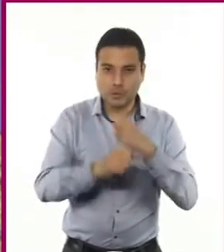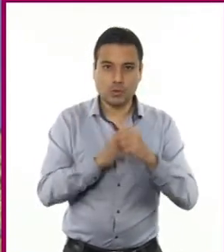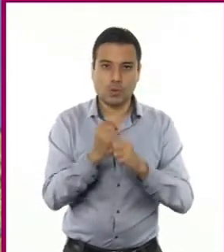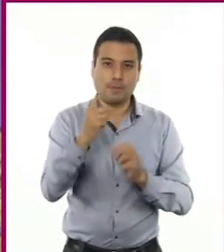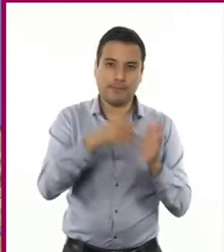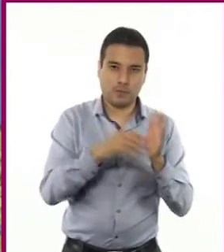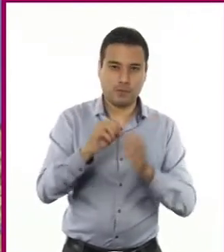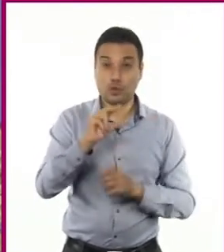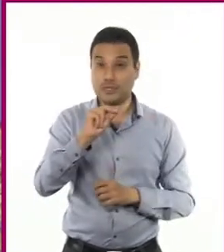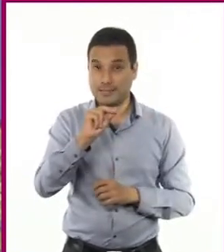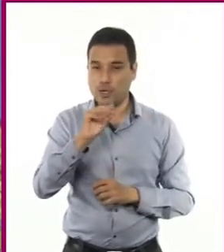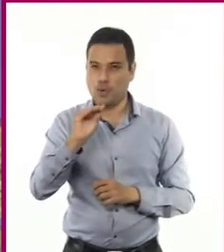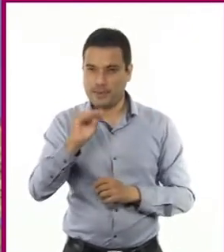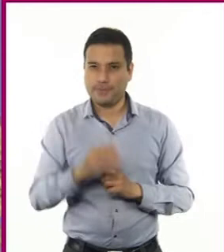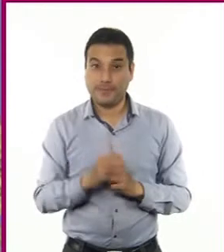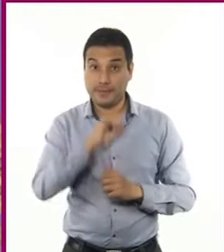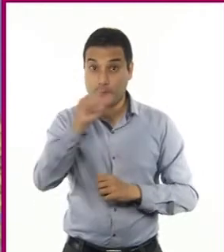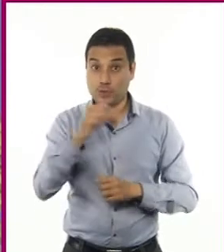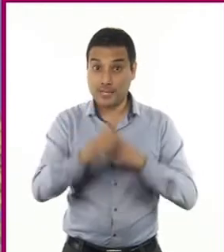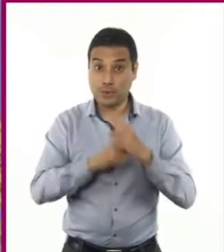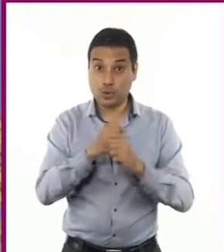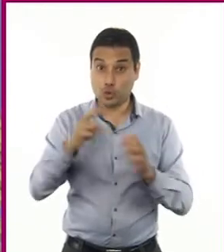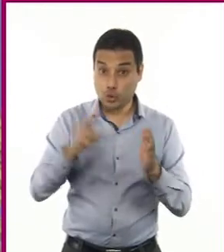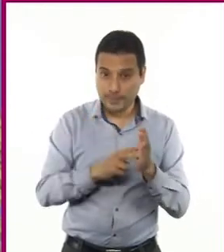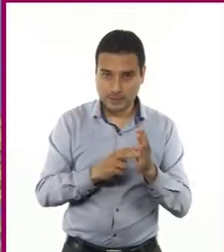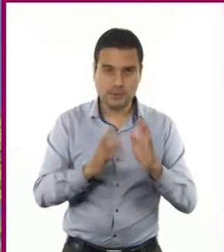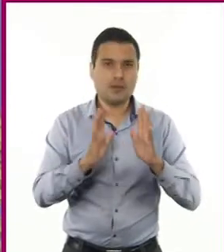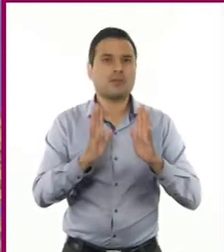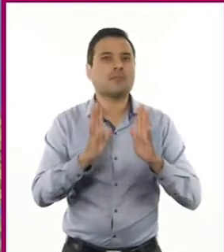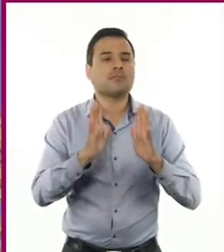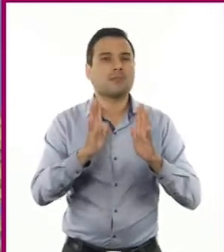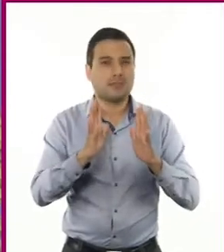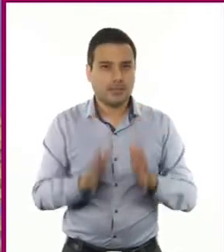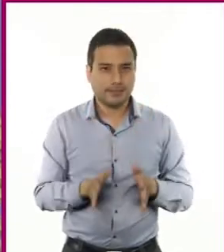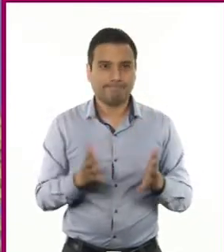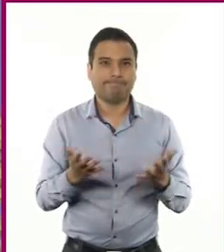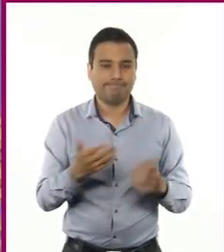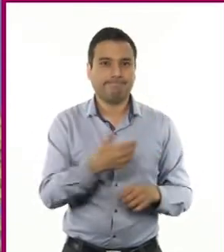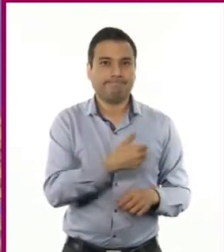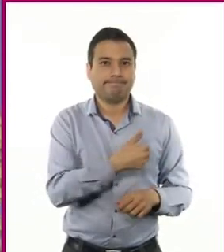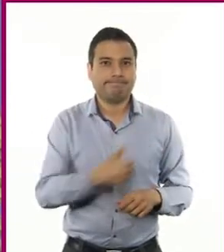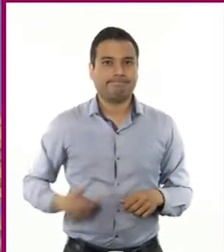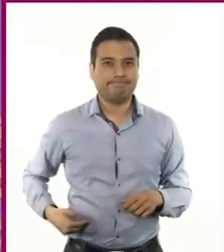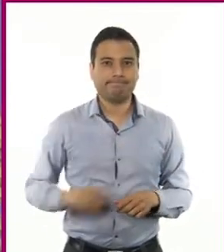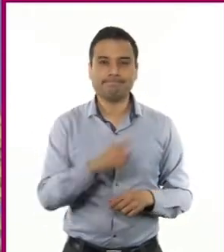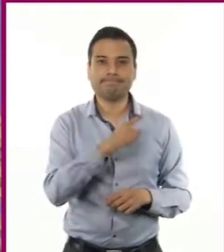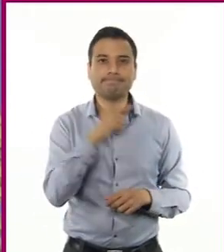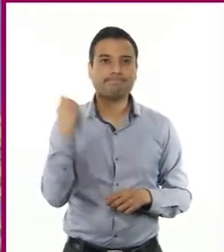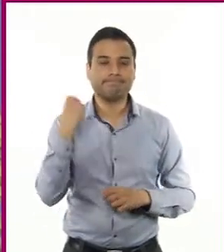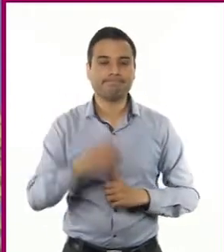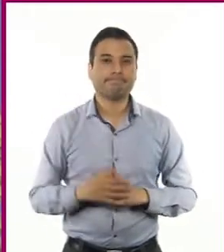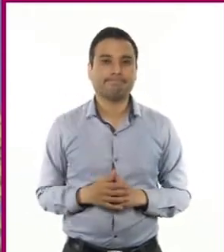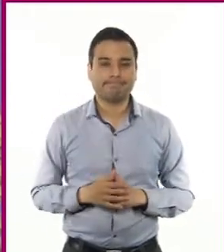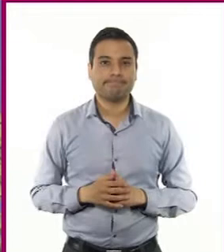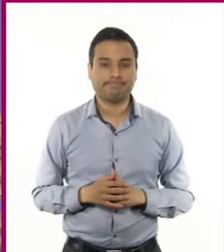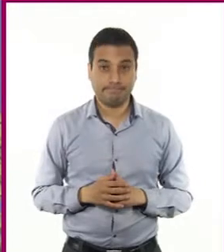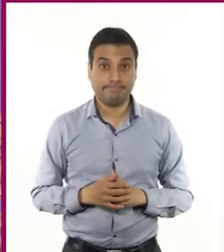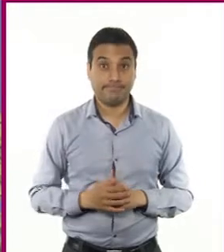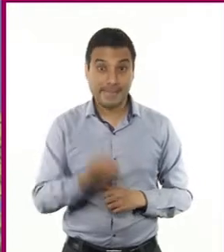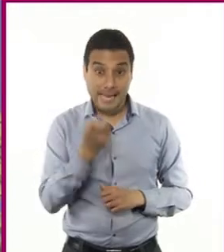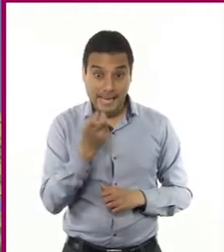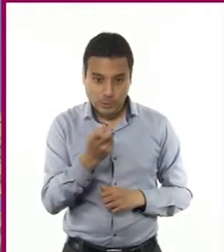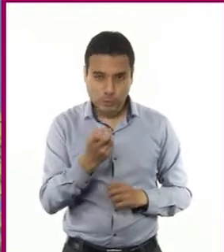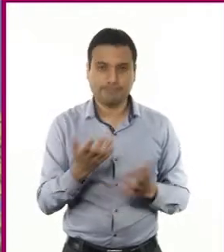la elección federal del año 2000 cuando por primera vez reconoció la pérdida de la presidencia de la República, consolidándose así una